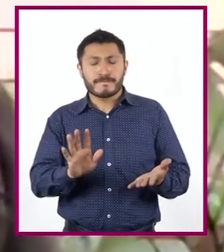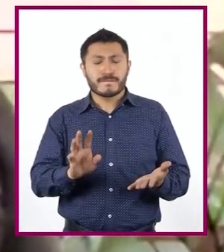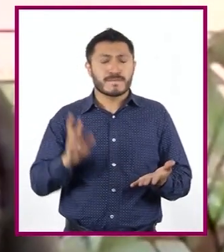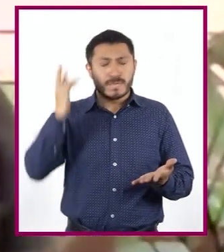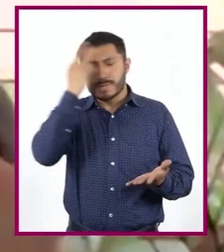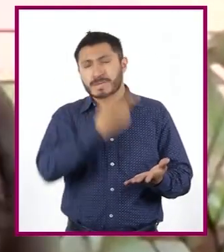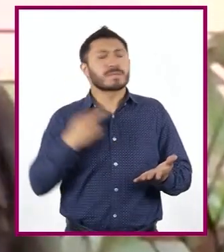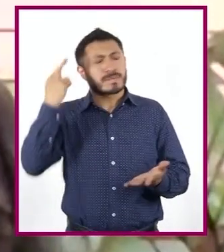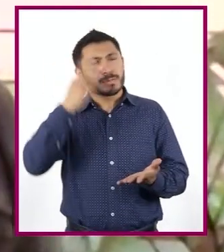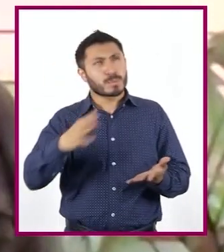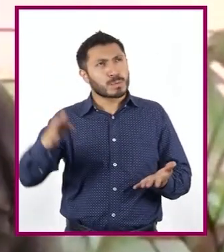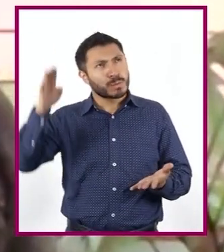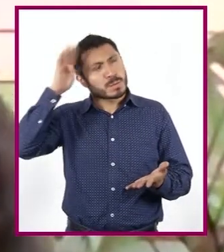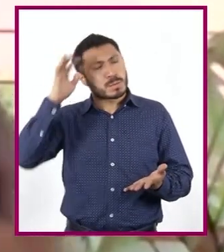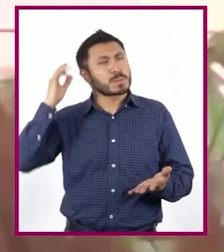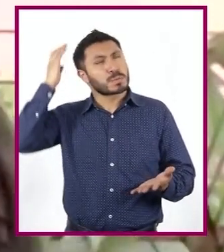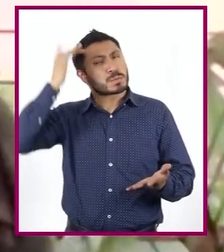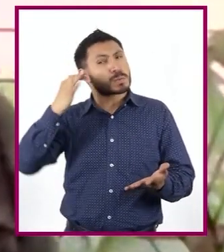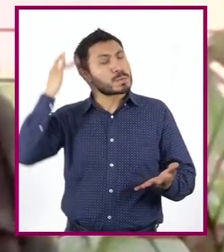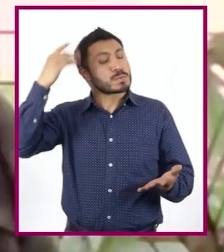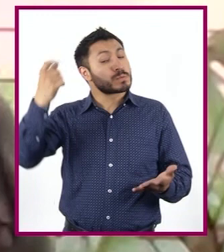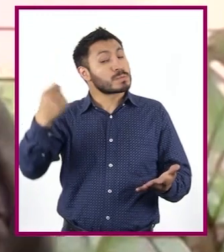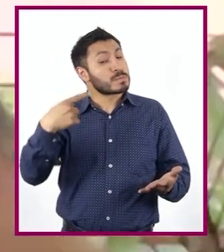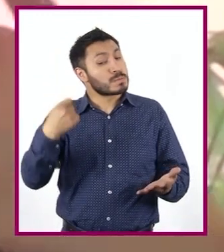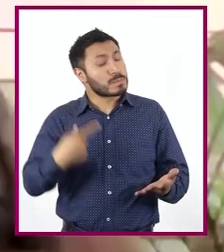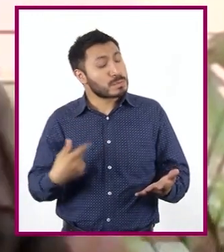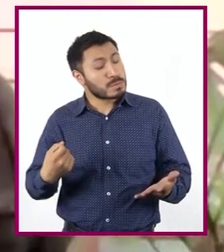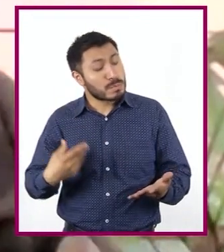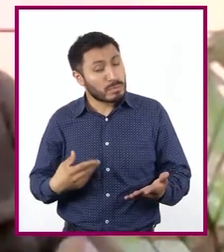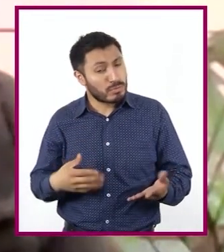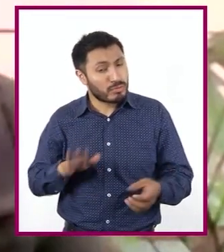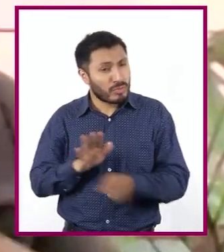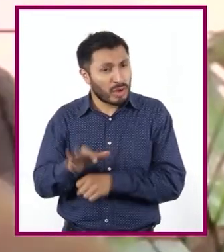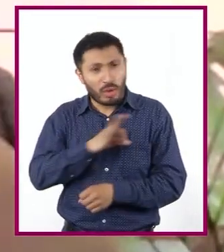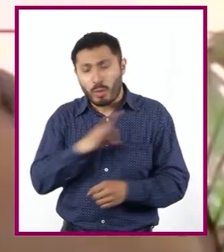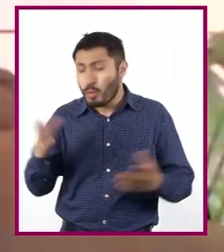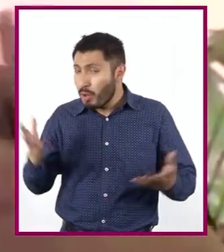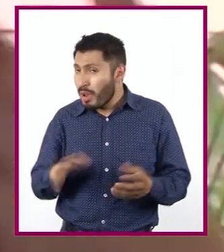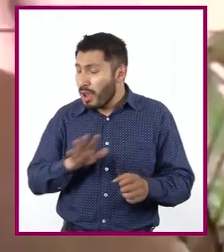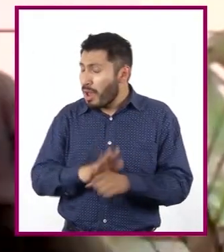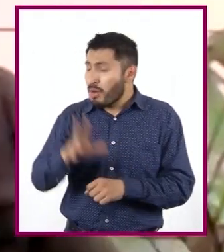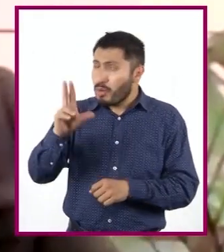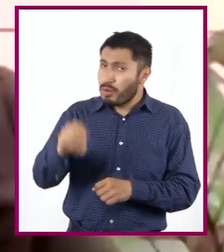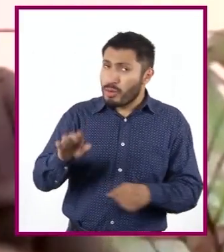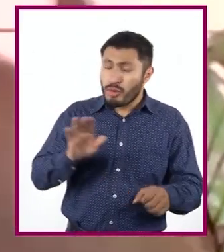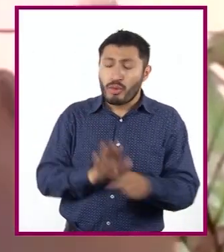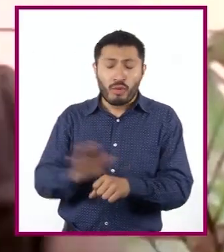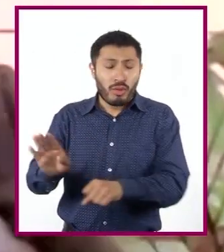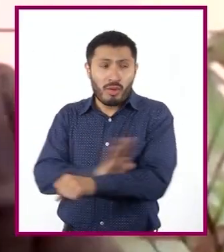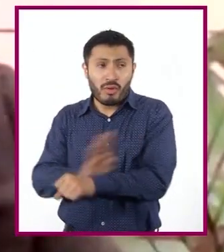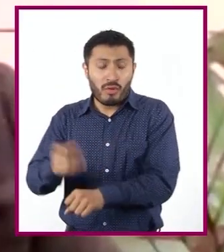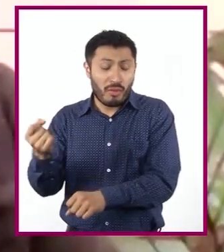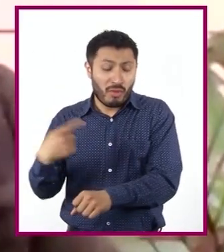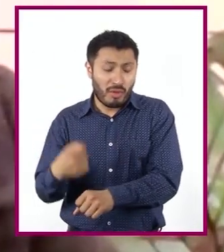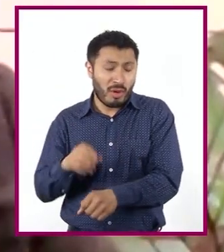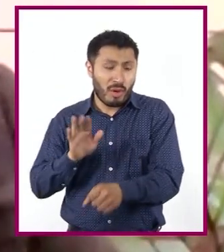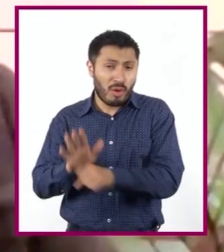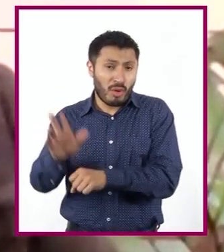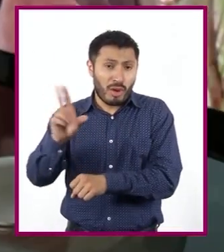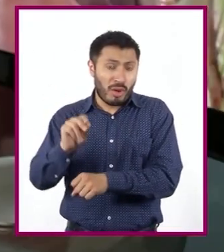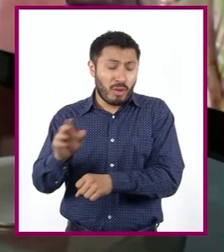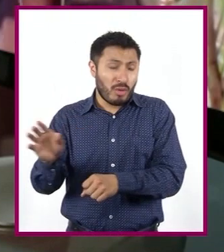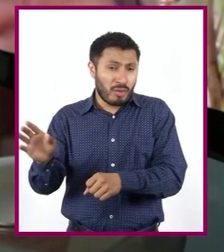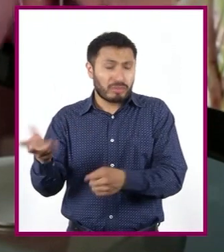una indagación que nos provoque como lectores un nivel de extrañeza, de que si yo te comunico una noticia, por ejemplo, una